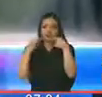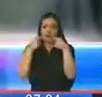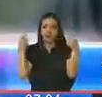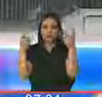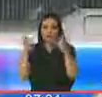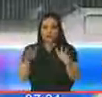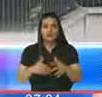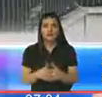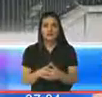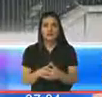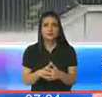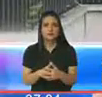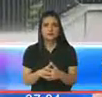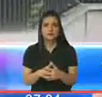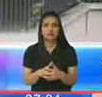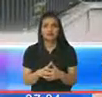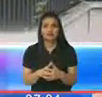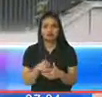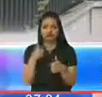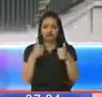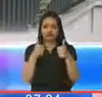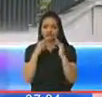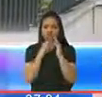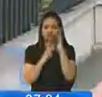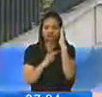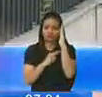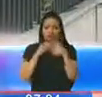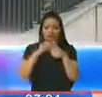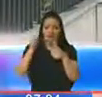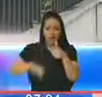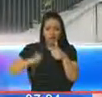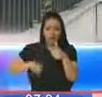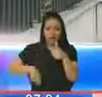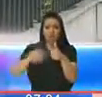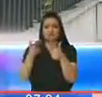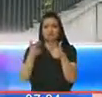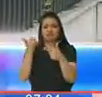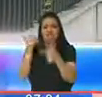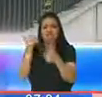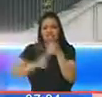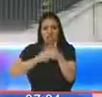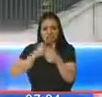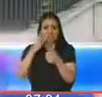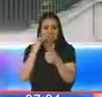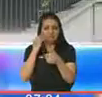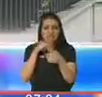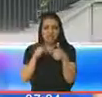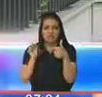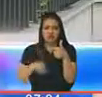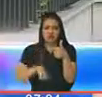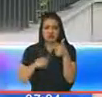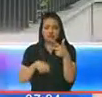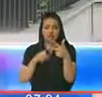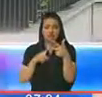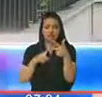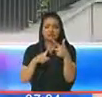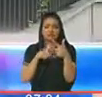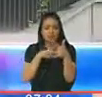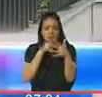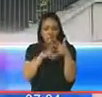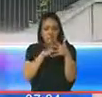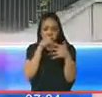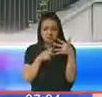convocatoria. Reúnen la condición básica de ser un abogado con 10 años de experiencia al menos. No estar en curso en las prohibiciones,